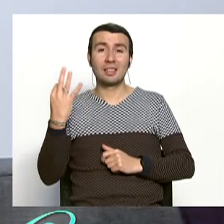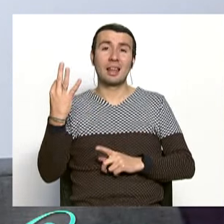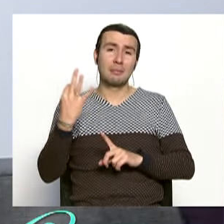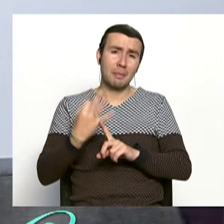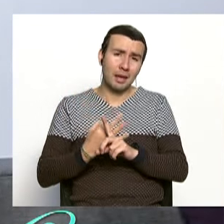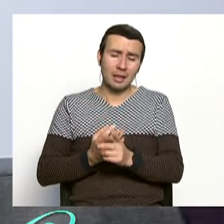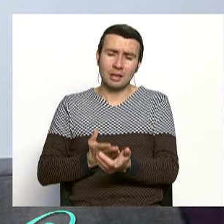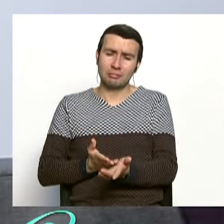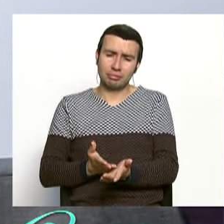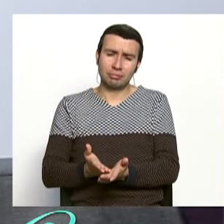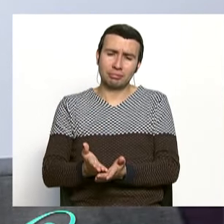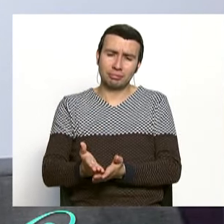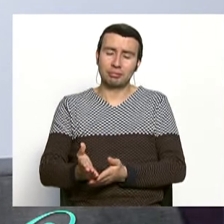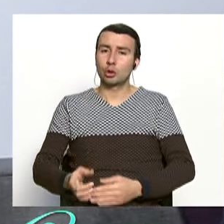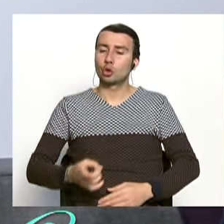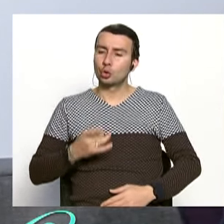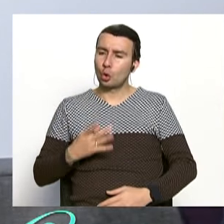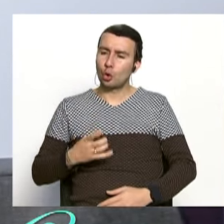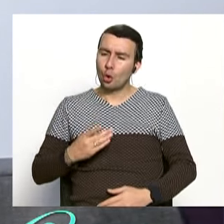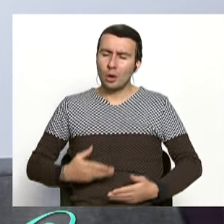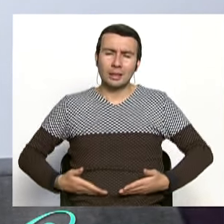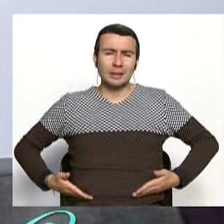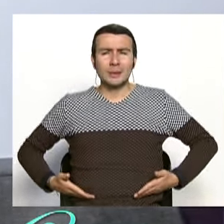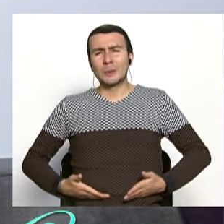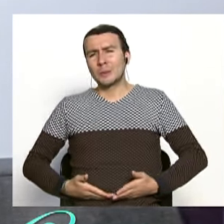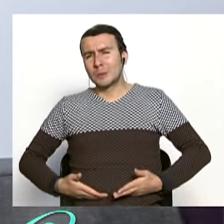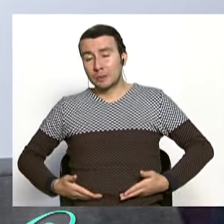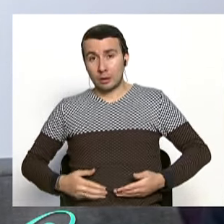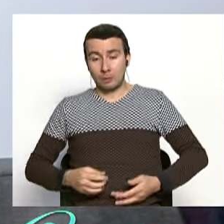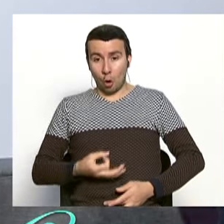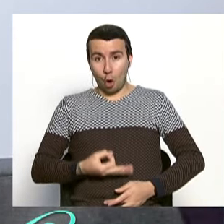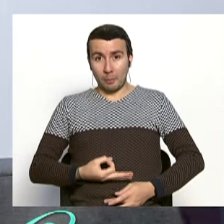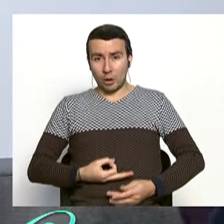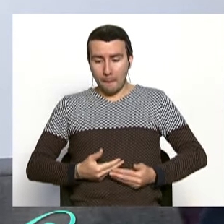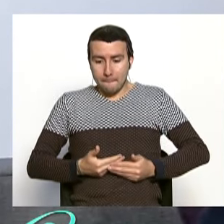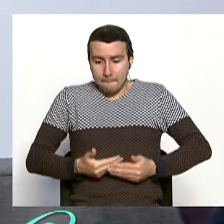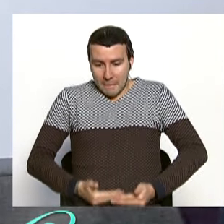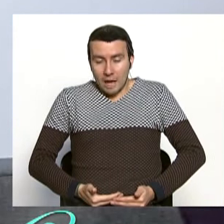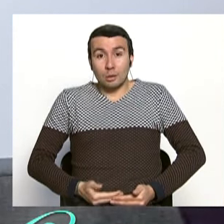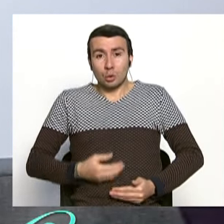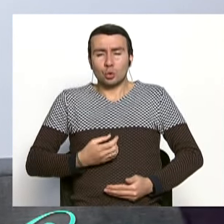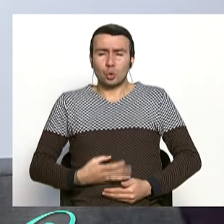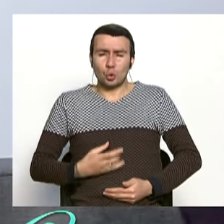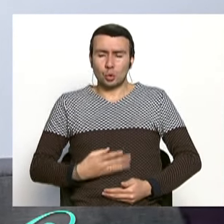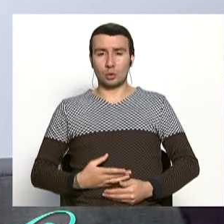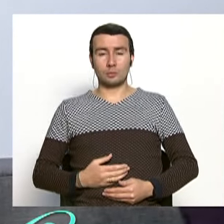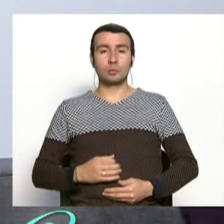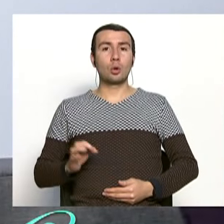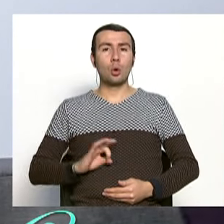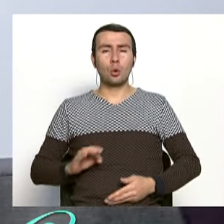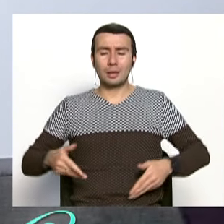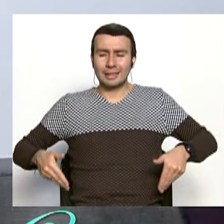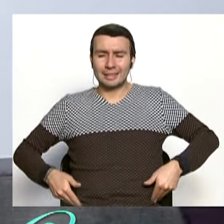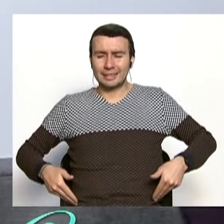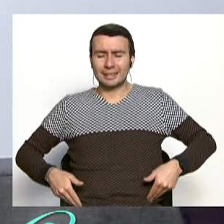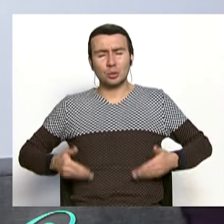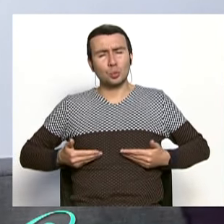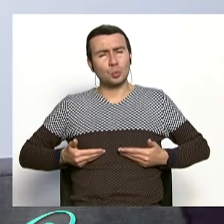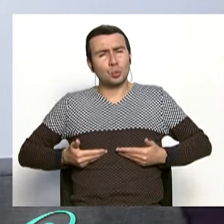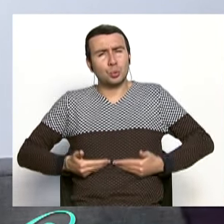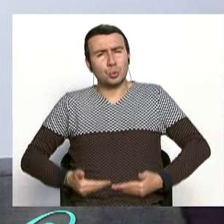meses de dolor en la región abdominal por debajo del ombligo en la pelvis o por debajo en la cadera